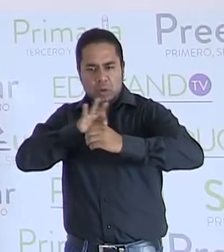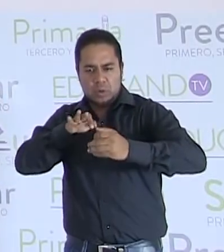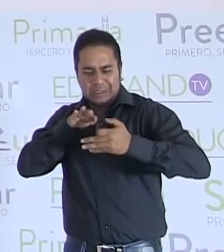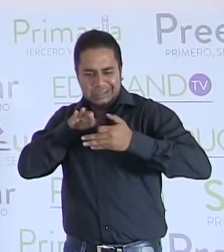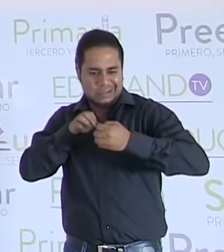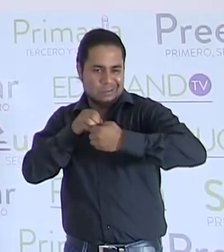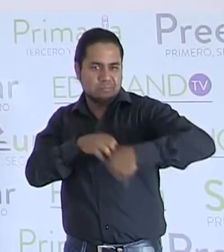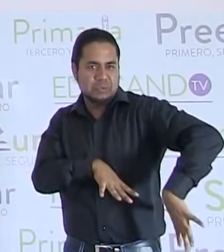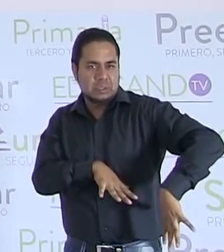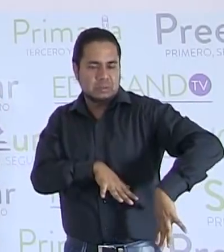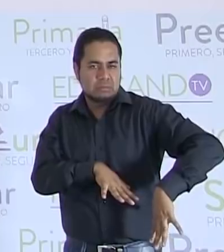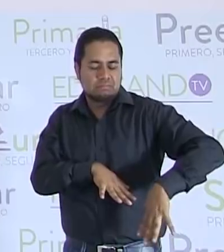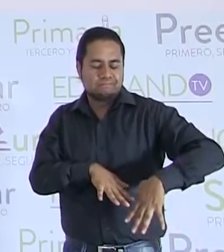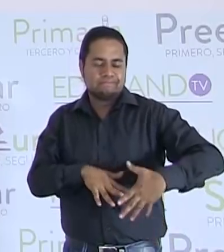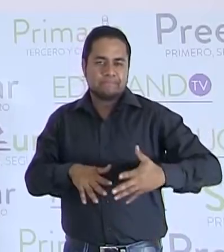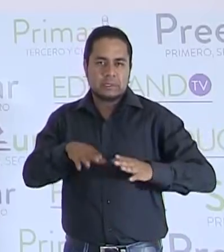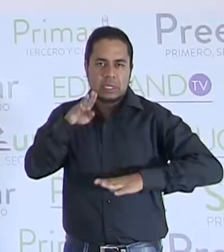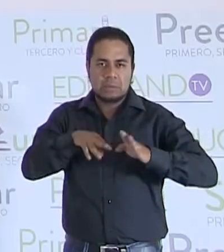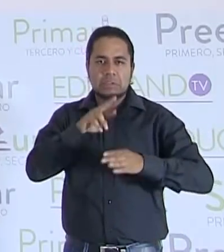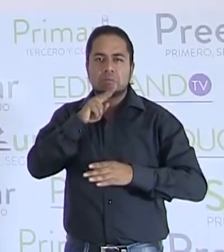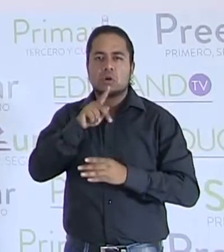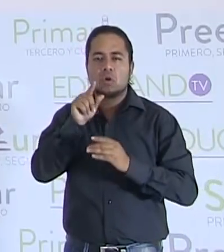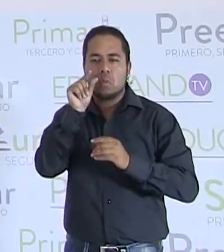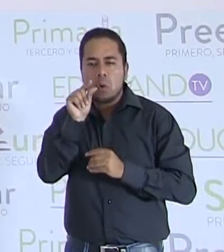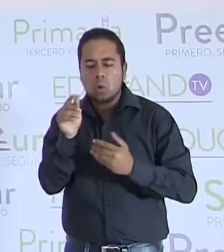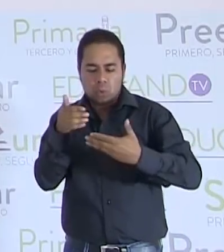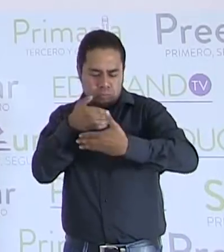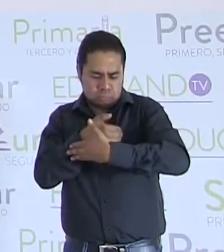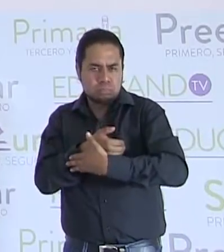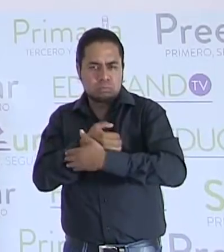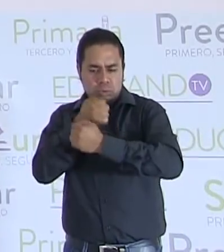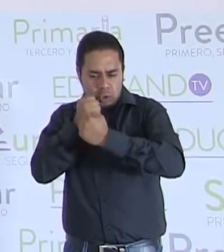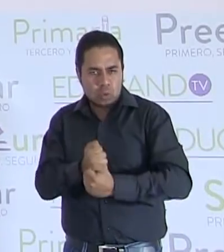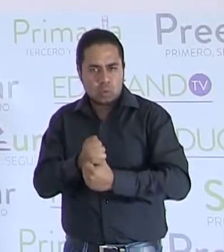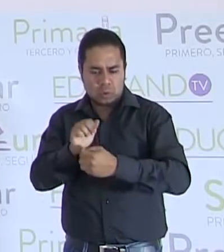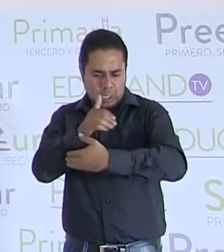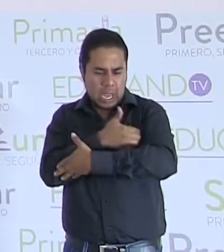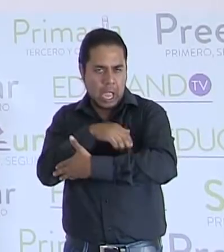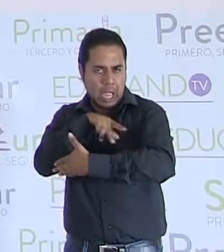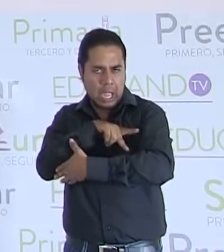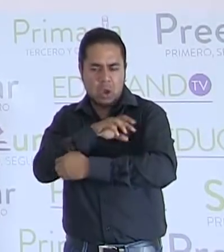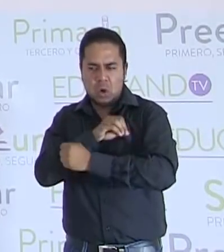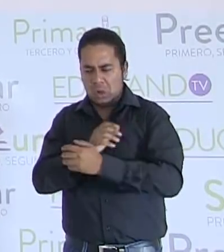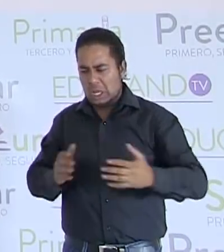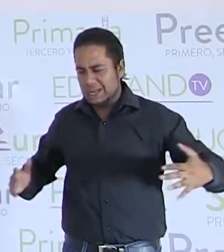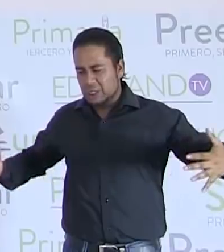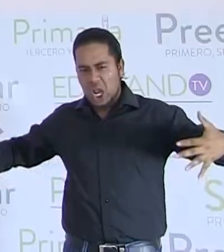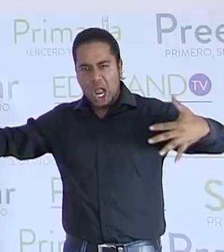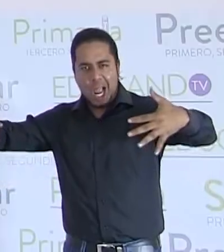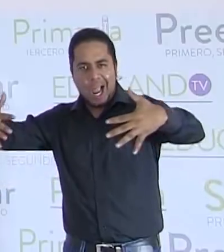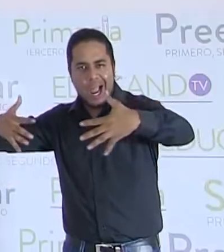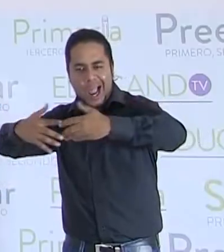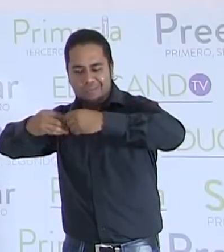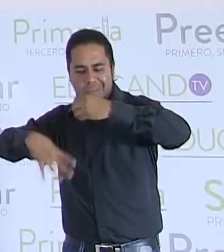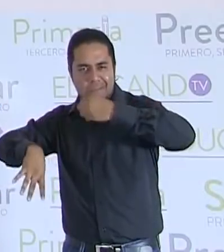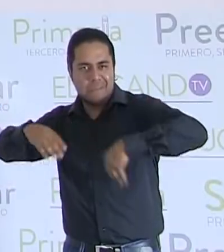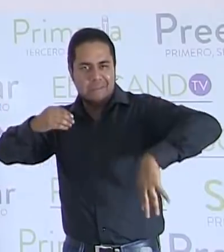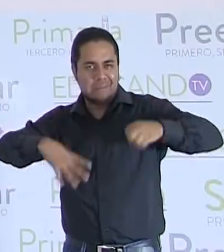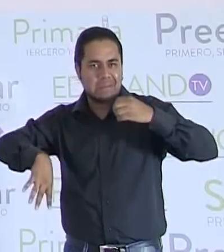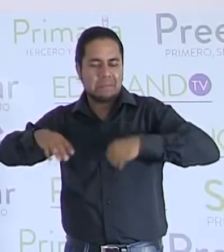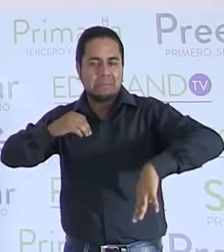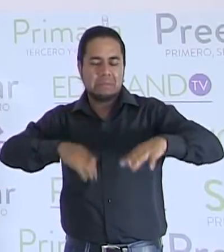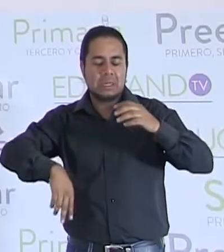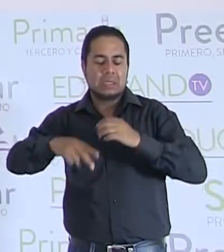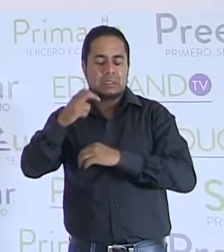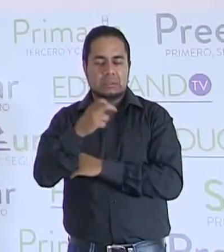cerca. Entonces, a veces más vale tener algo bien asegurado a tener muchas ideas por ahí y